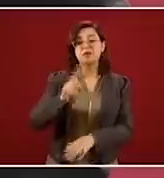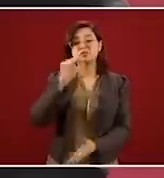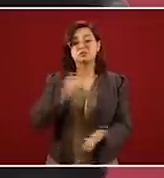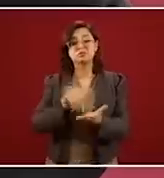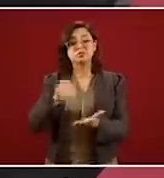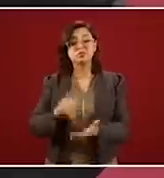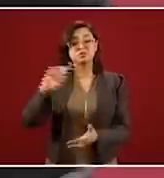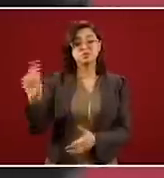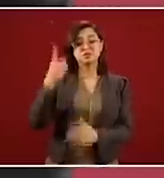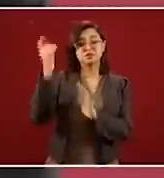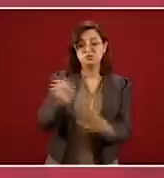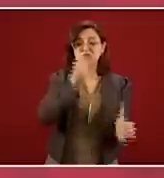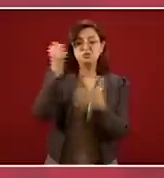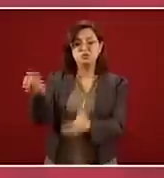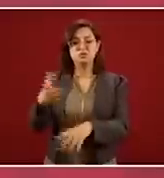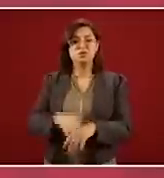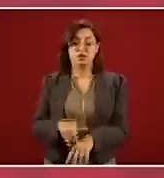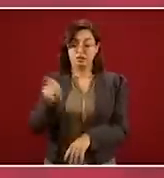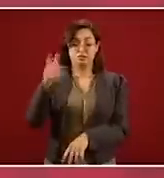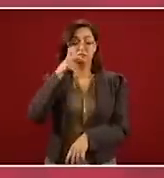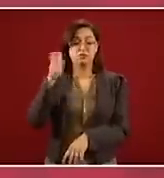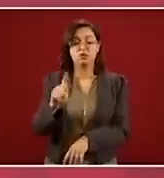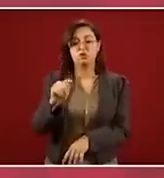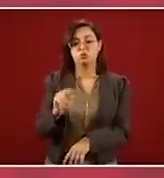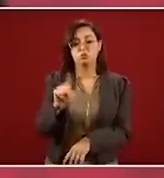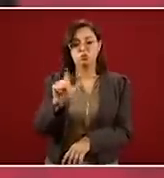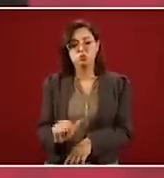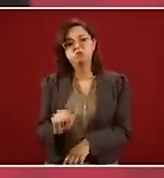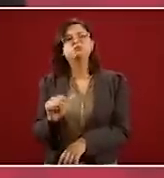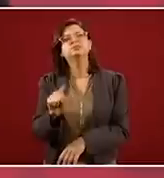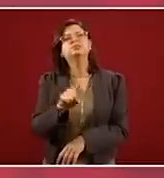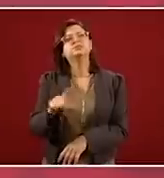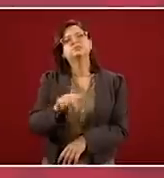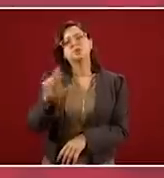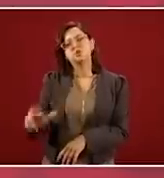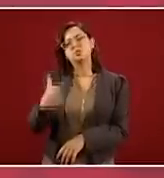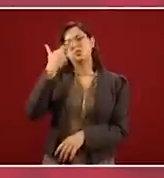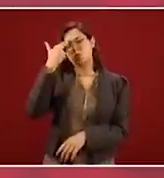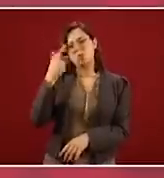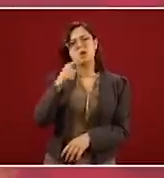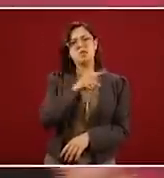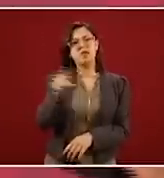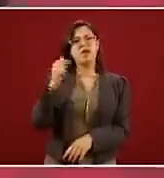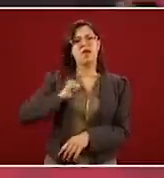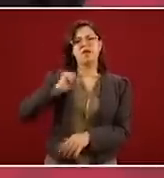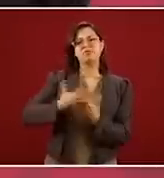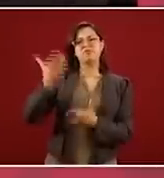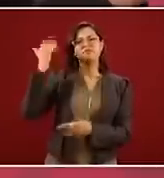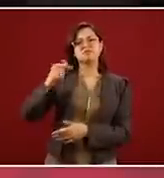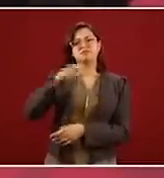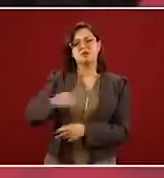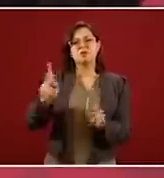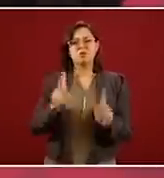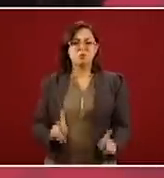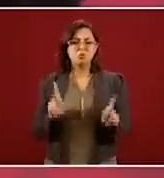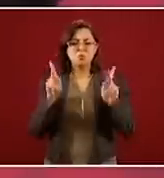Tula. No sé si se acuerdan ustedes cuando quitaron puentes porque